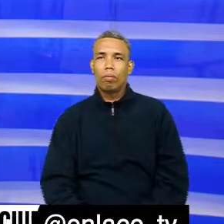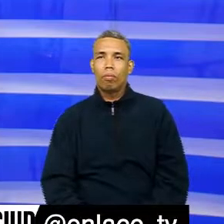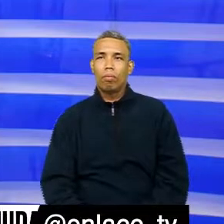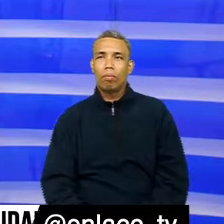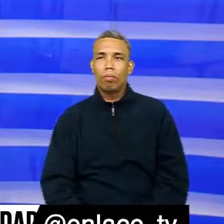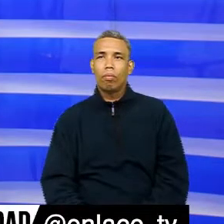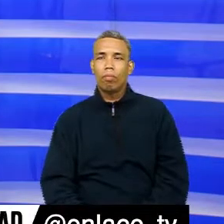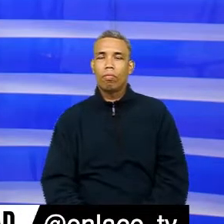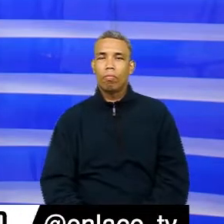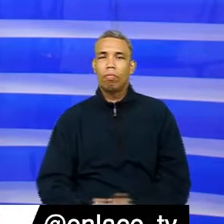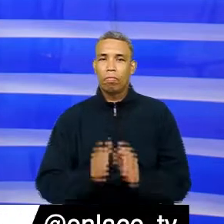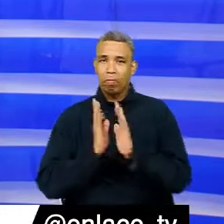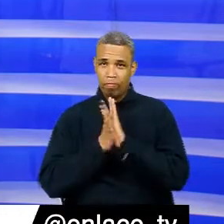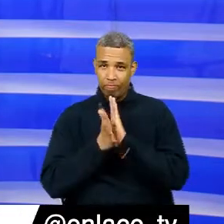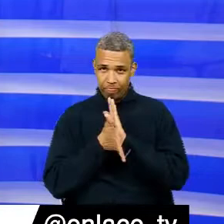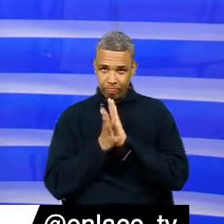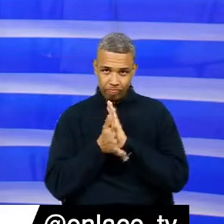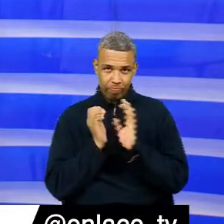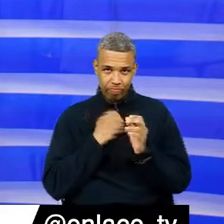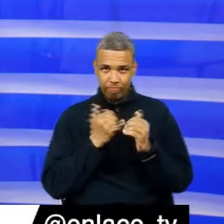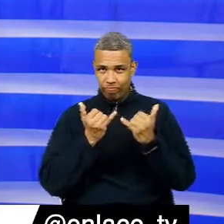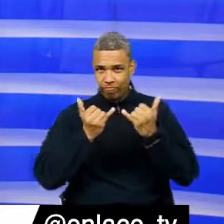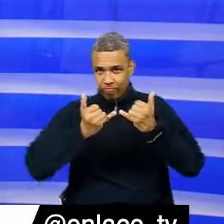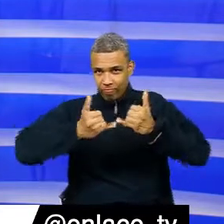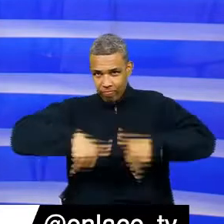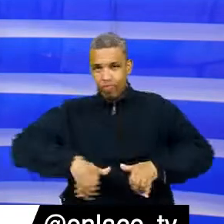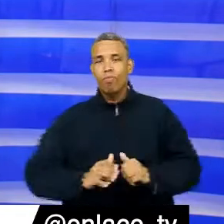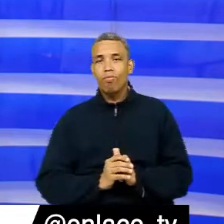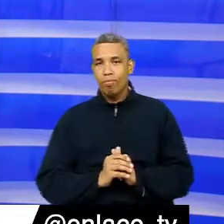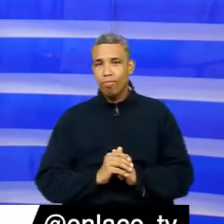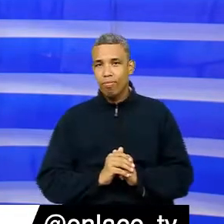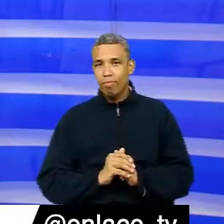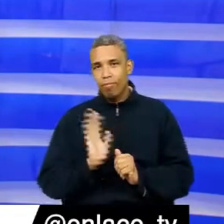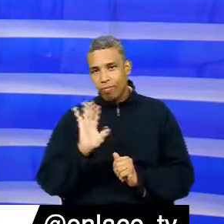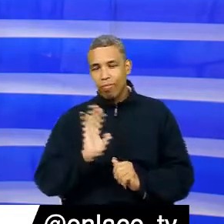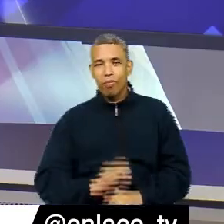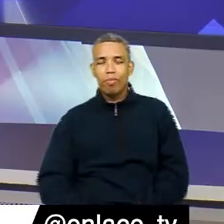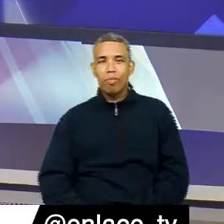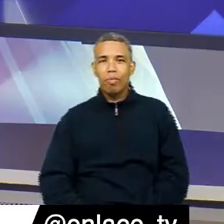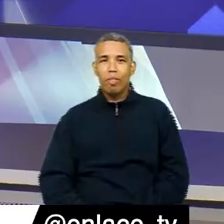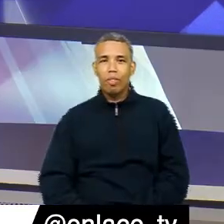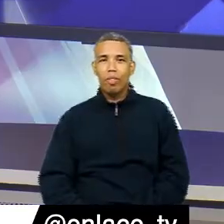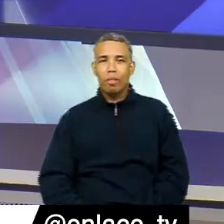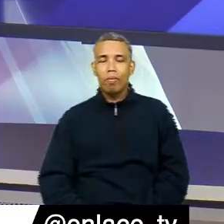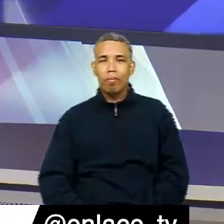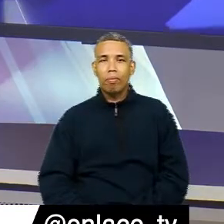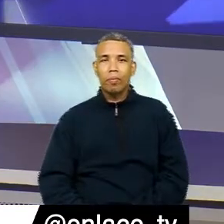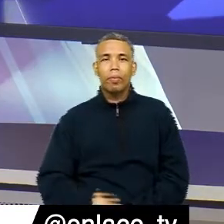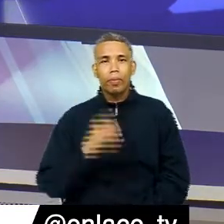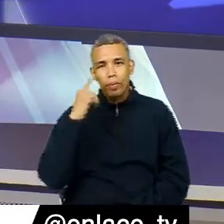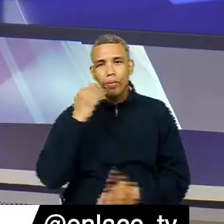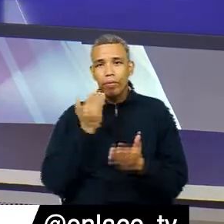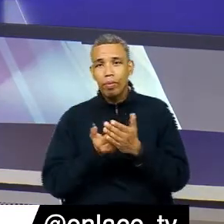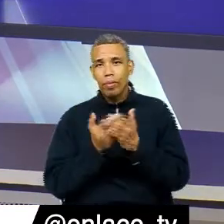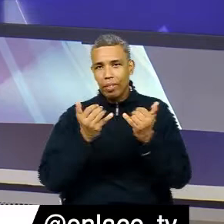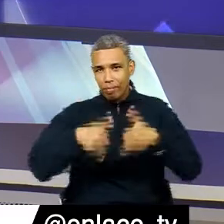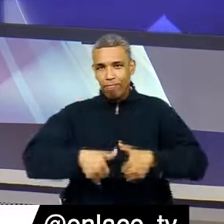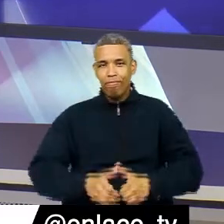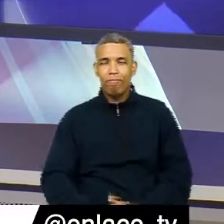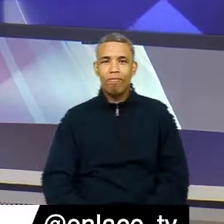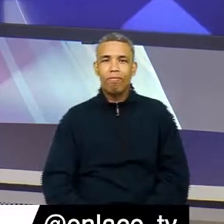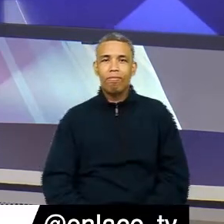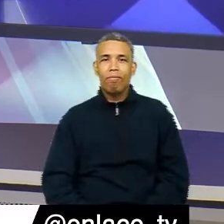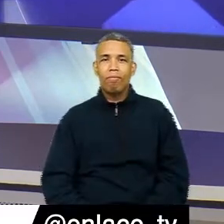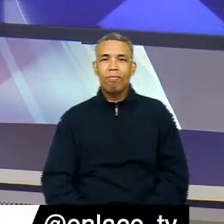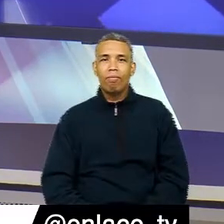Hasta aquí toda la buena información de cultura y entretenimiento en La Mira, que pasen una feliz tarde. Chao, chao. Gracias Sara y hasta aquí la información, tal y como